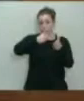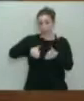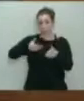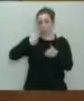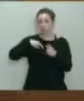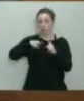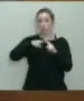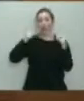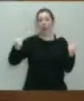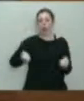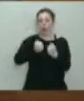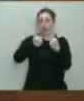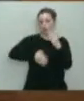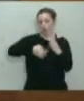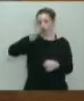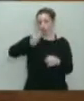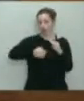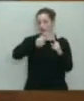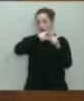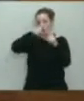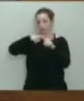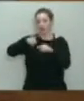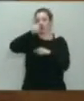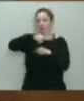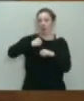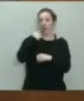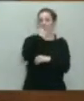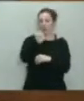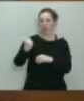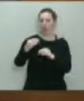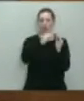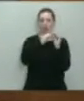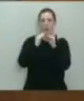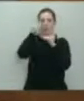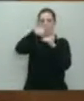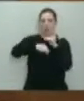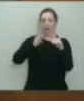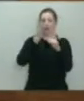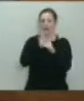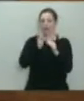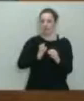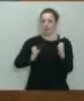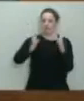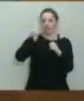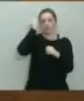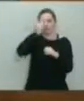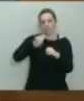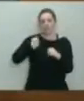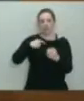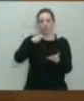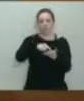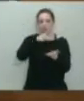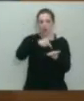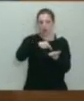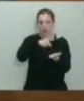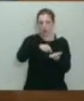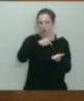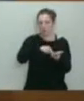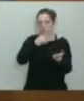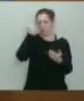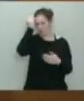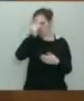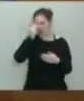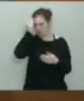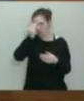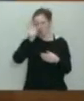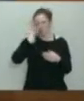acciones judiciales que han sido, además, apoyadas, yo creo que unánimemente por esta Cámara, están reclamando, creo que